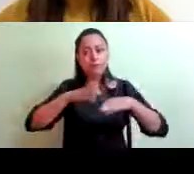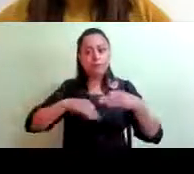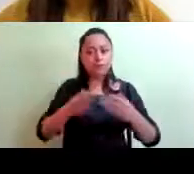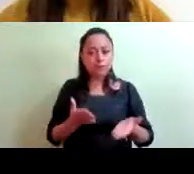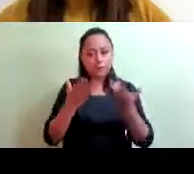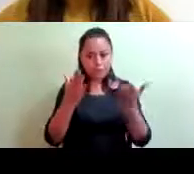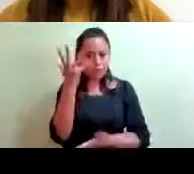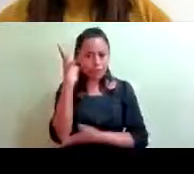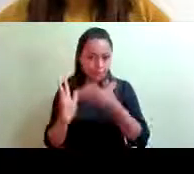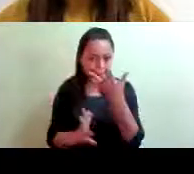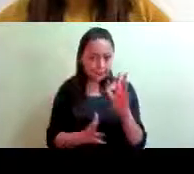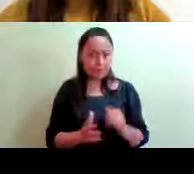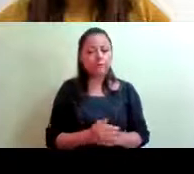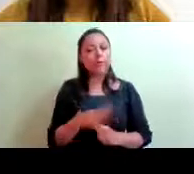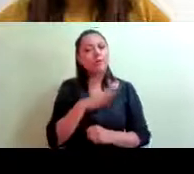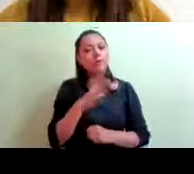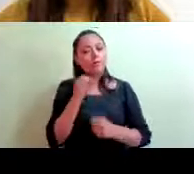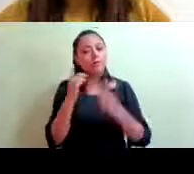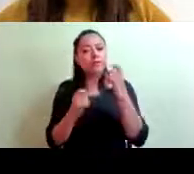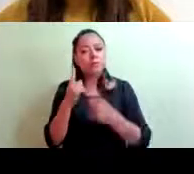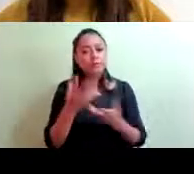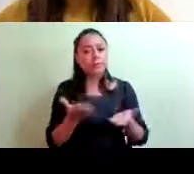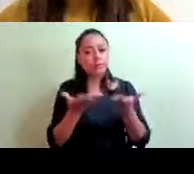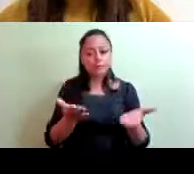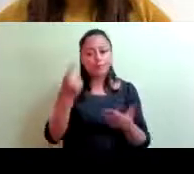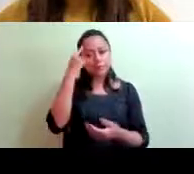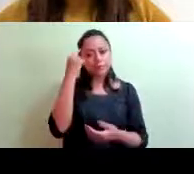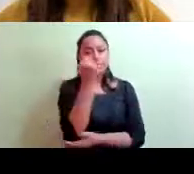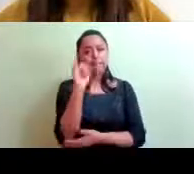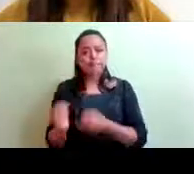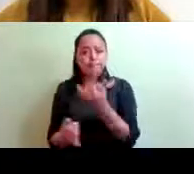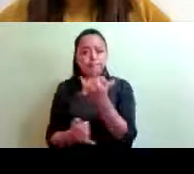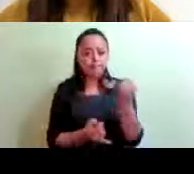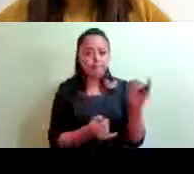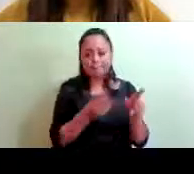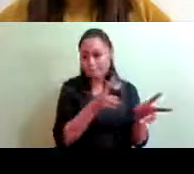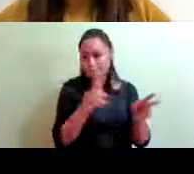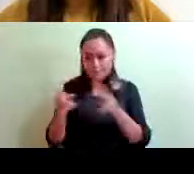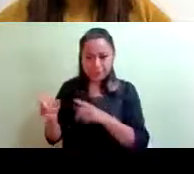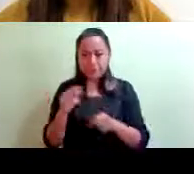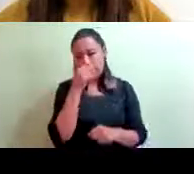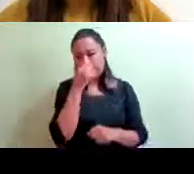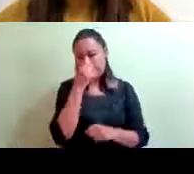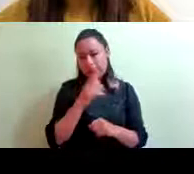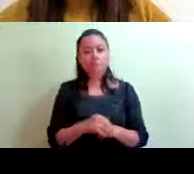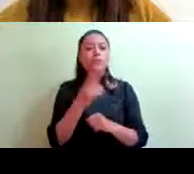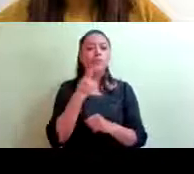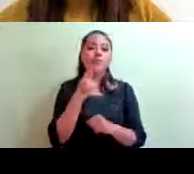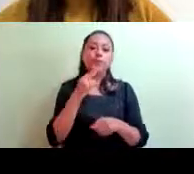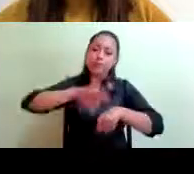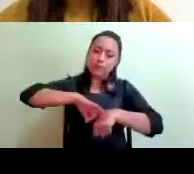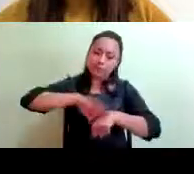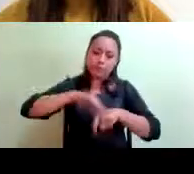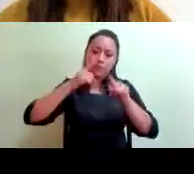bosque. Recursos ornamentales para jardinería y decoración, compuestos bioquímicos de distintos usos, recursos farmacológicos y medicinales